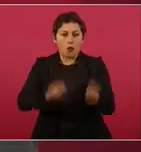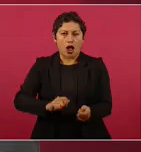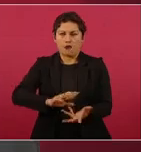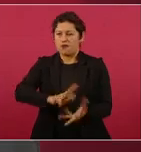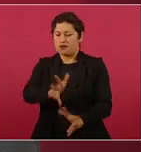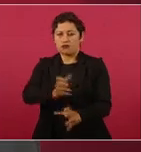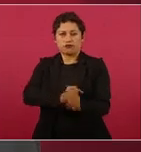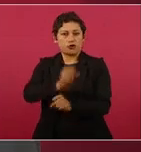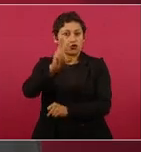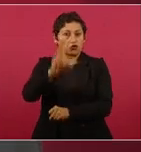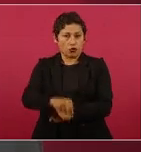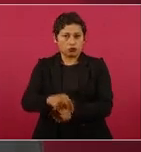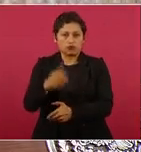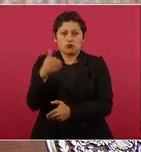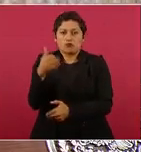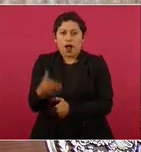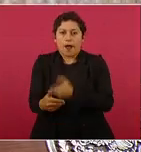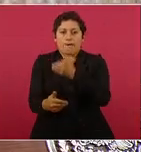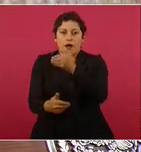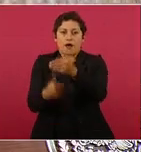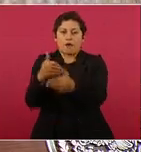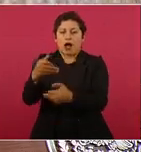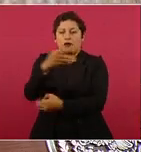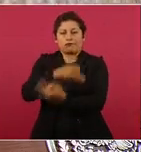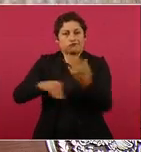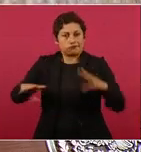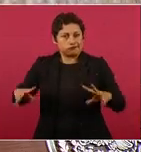parte de esa crisis